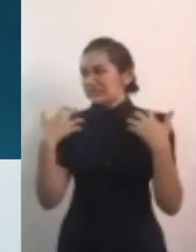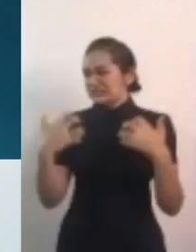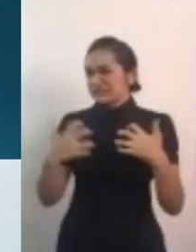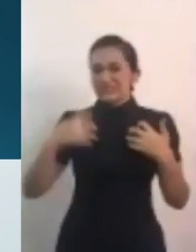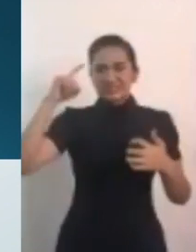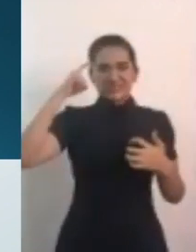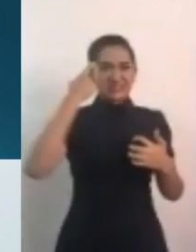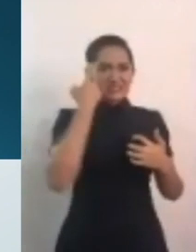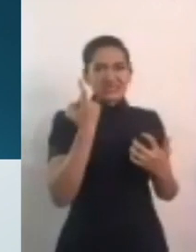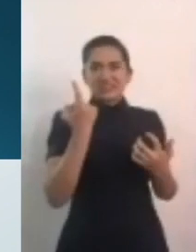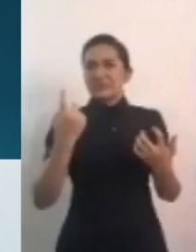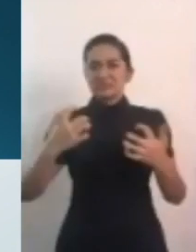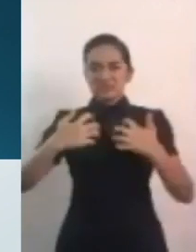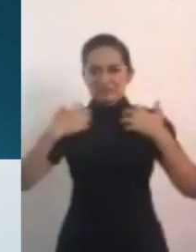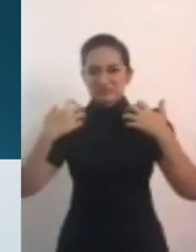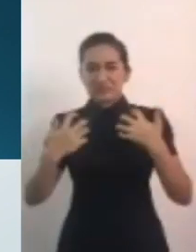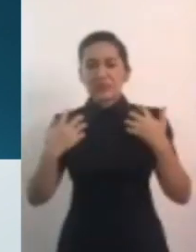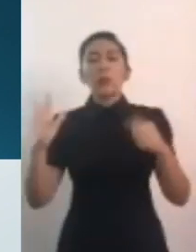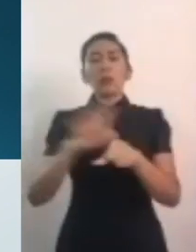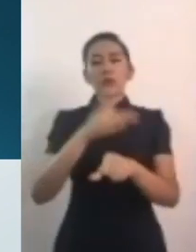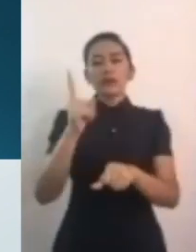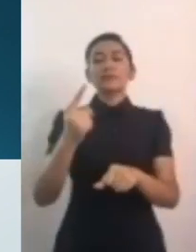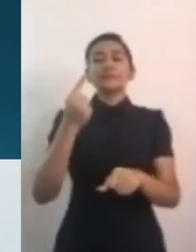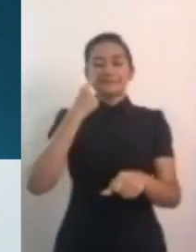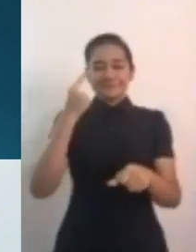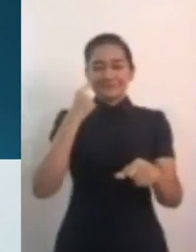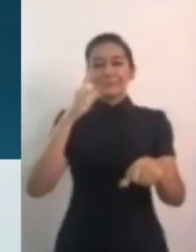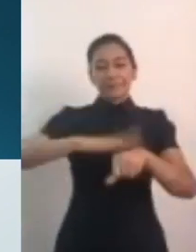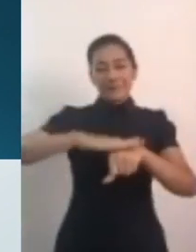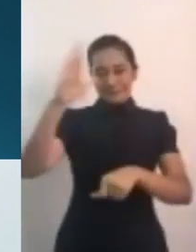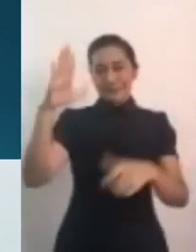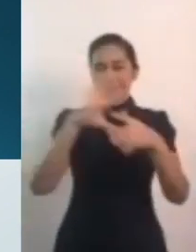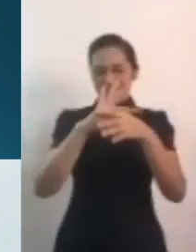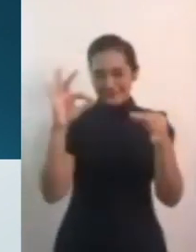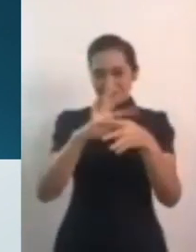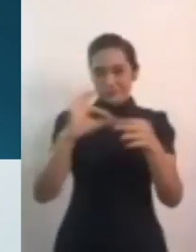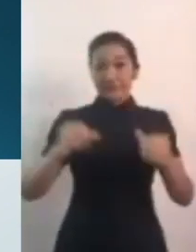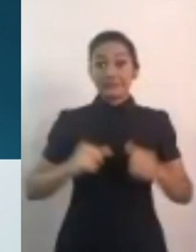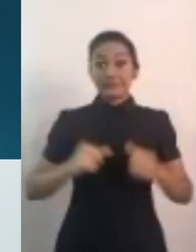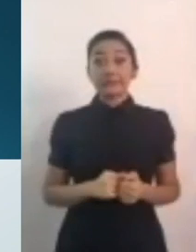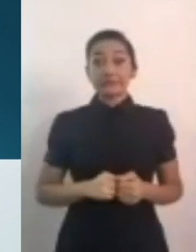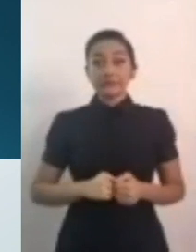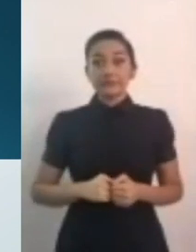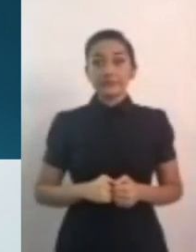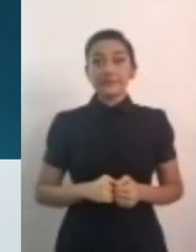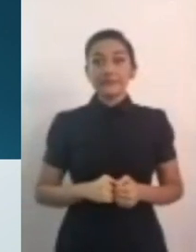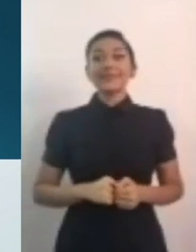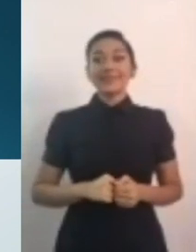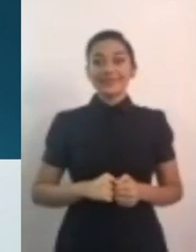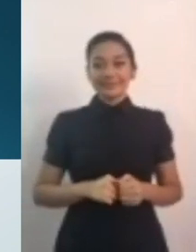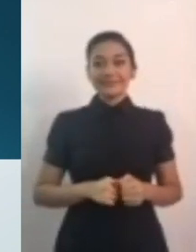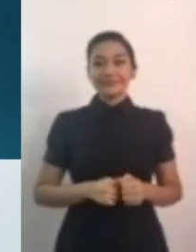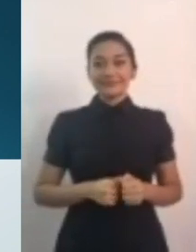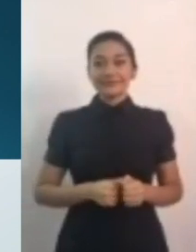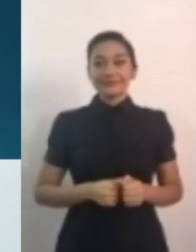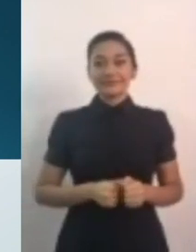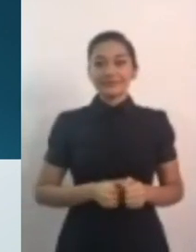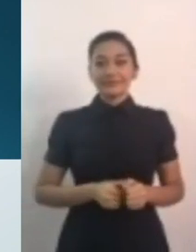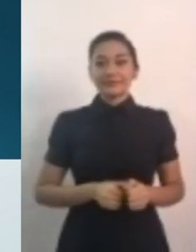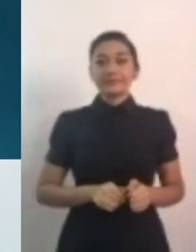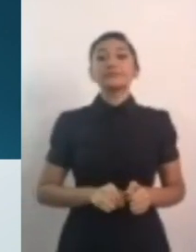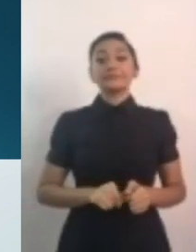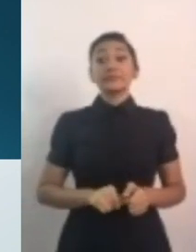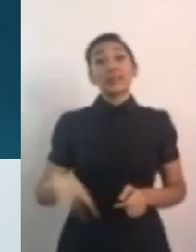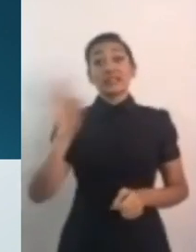Vamos a las 5. Los efectos psicológicos no necesariamente son desadaptativos. Lo que hemos visto en